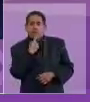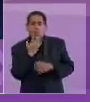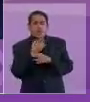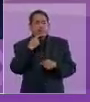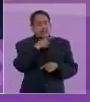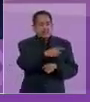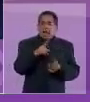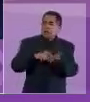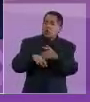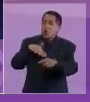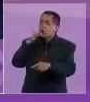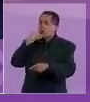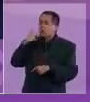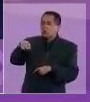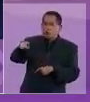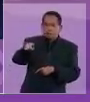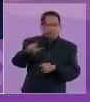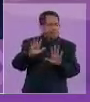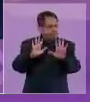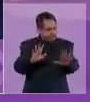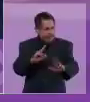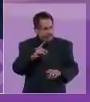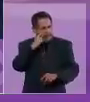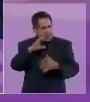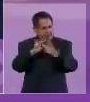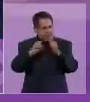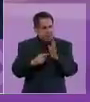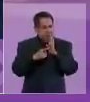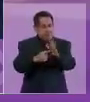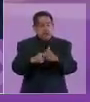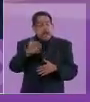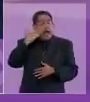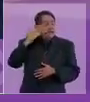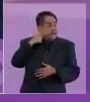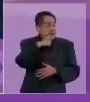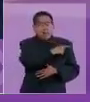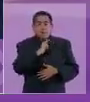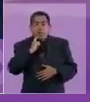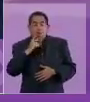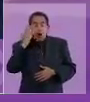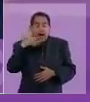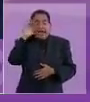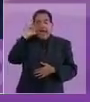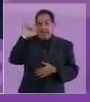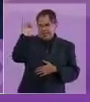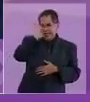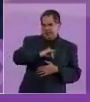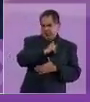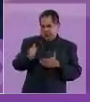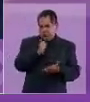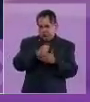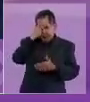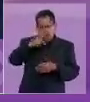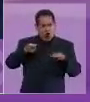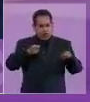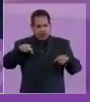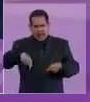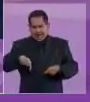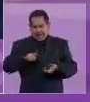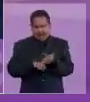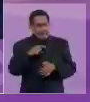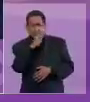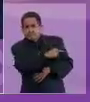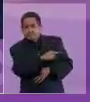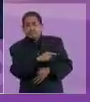es corrupción. Déjenme darles dos resultados. Cuando Andrés Manuel fue jefe de la Ciudad de México, se